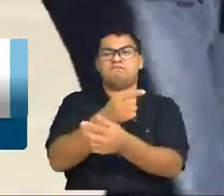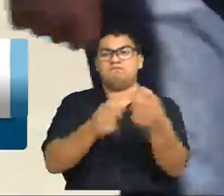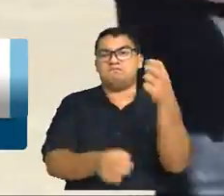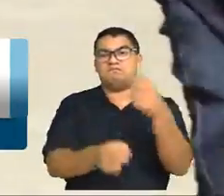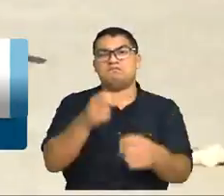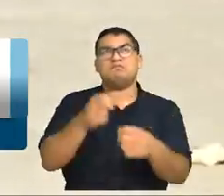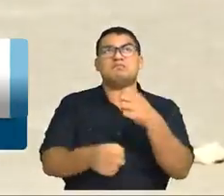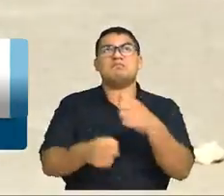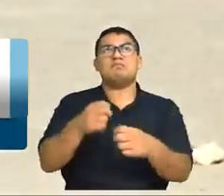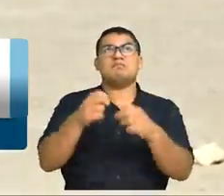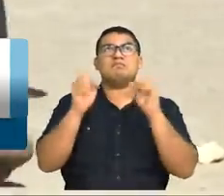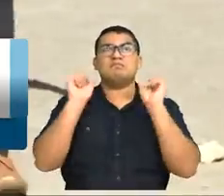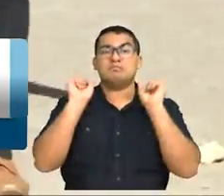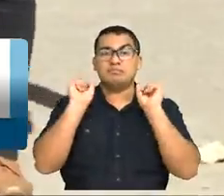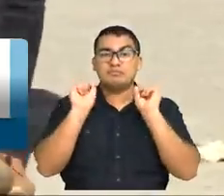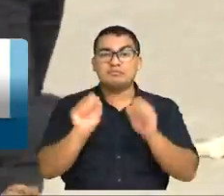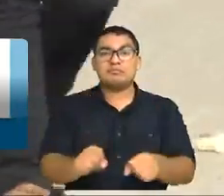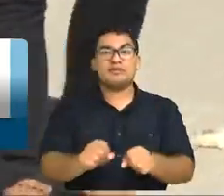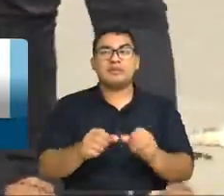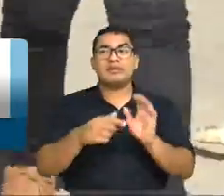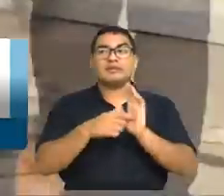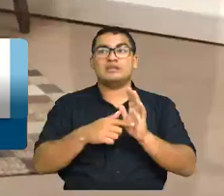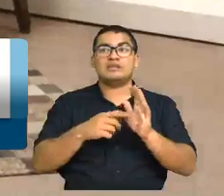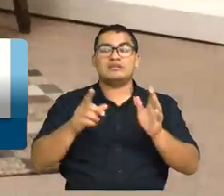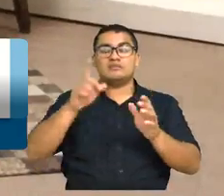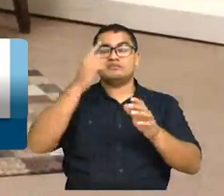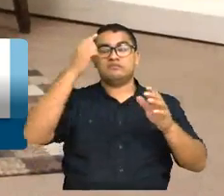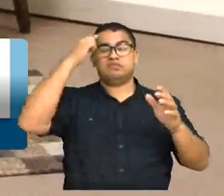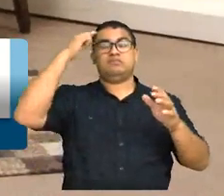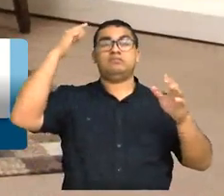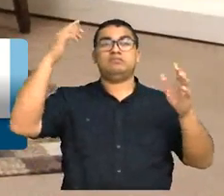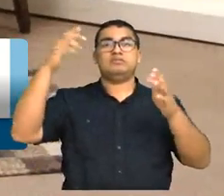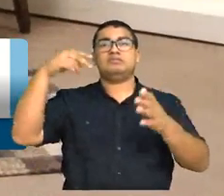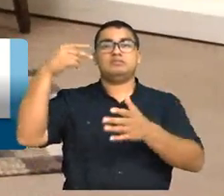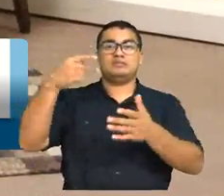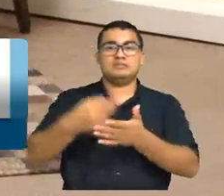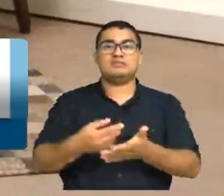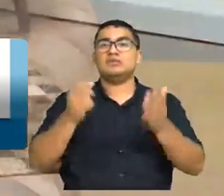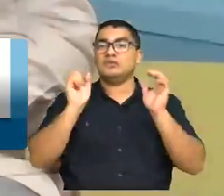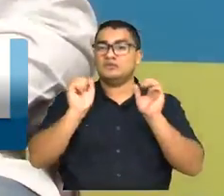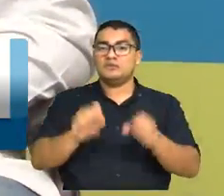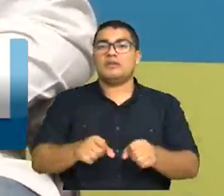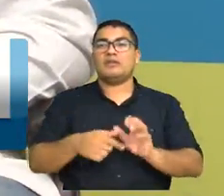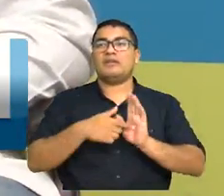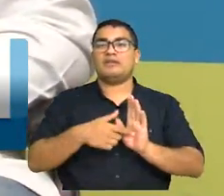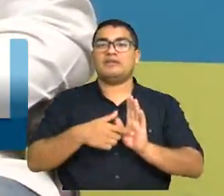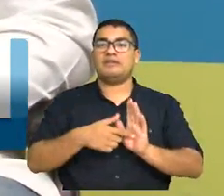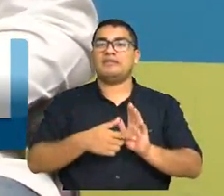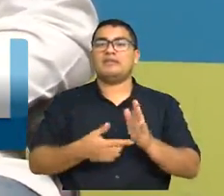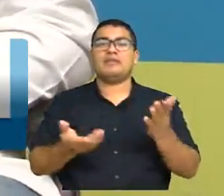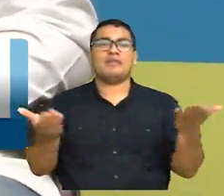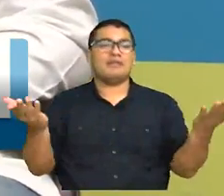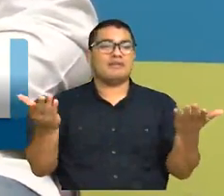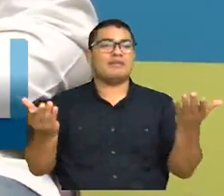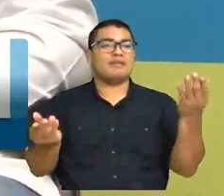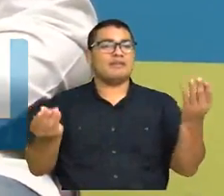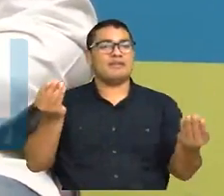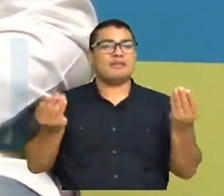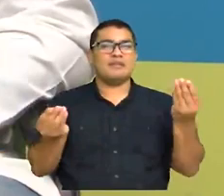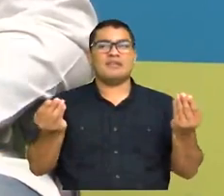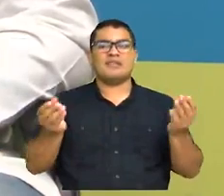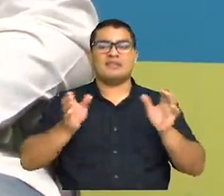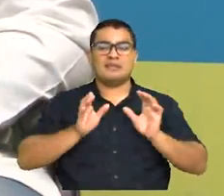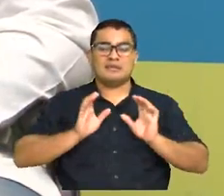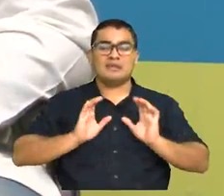una alteración? Sí, se puede producir una alteración hasta llegar a una convulsión. Esto a nivel central. No es recomendable. Depende de cómo esté la parte